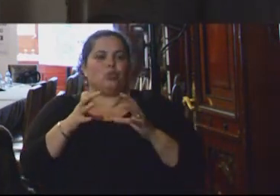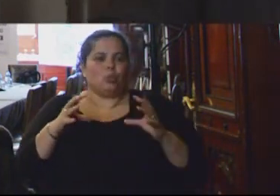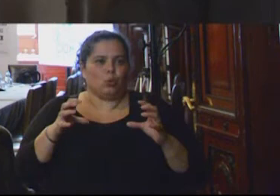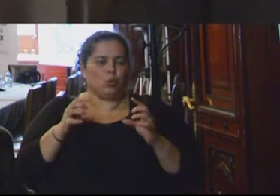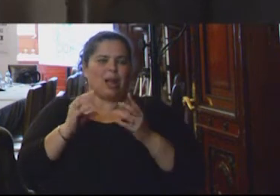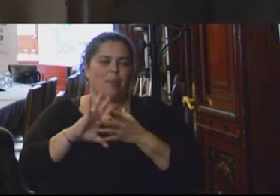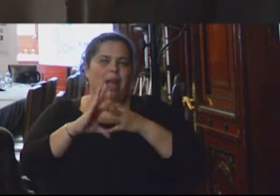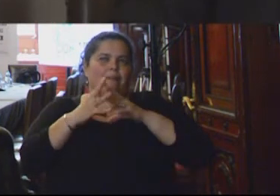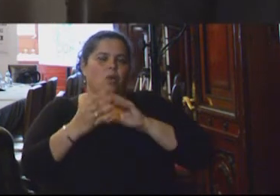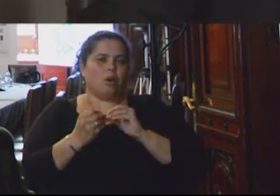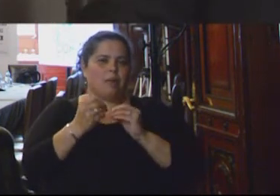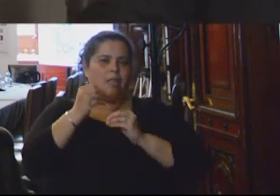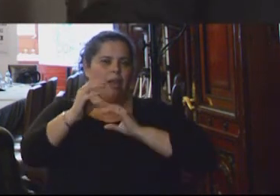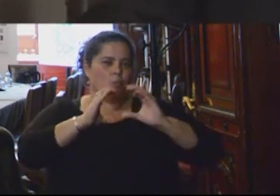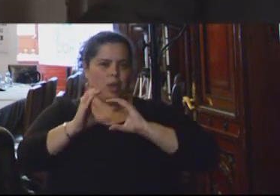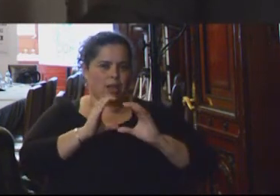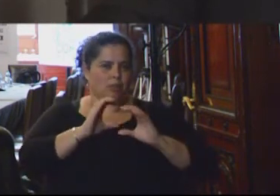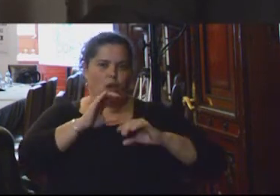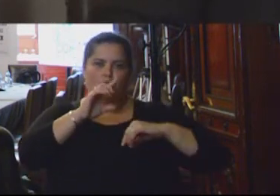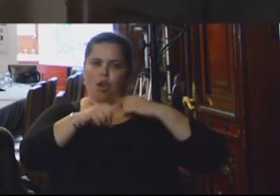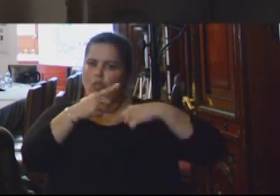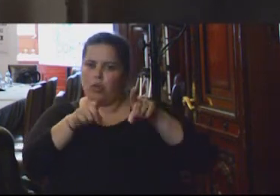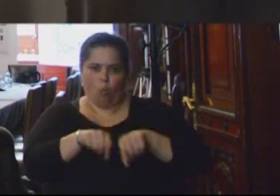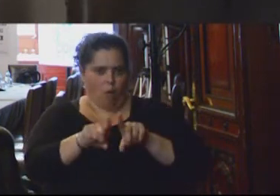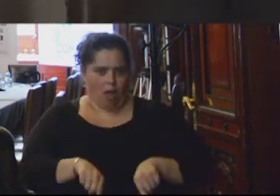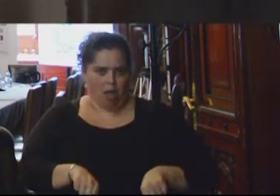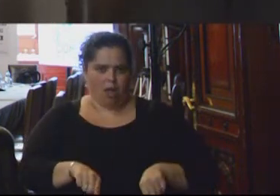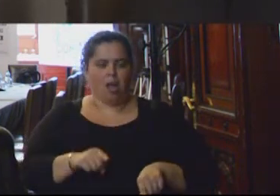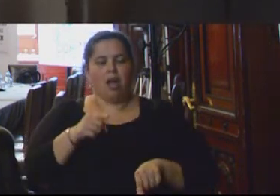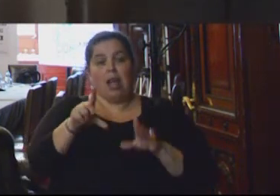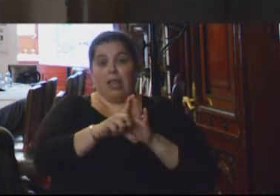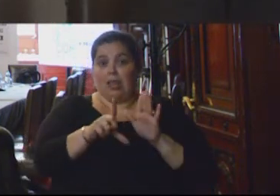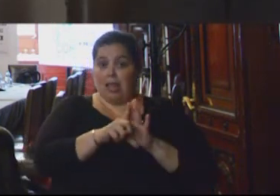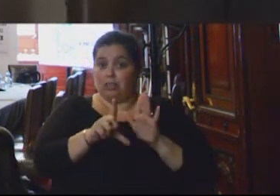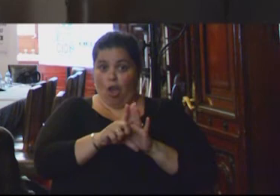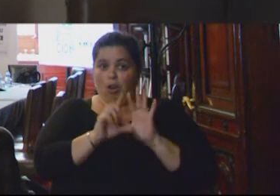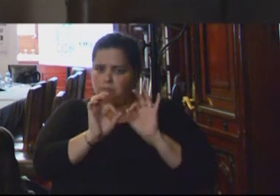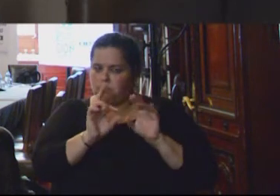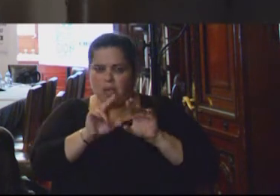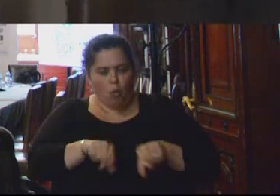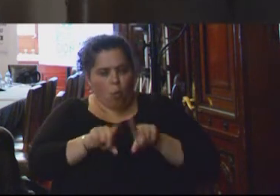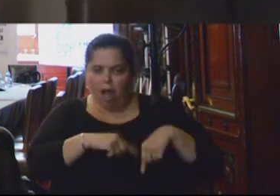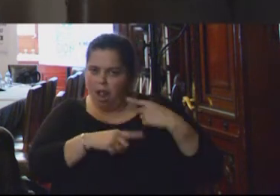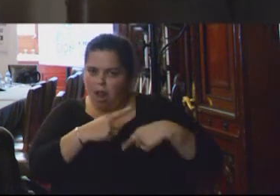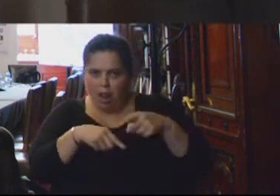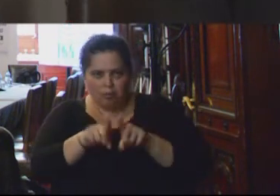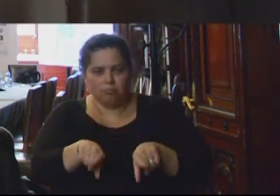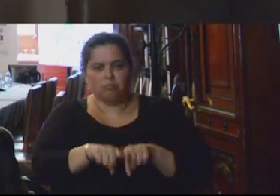comunicación, está intacta. La legislación está intacta. Los organismos